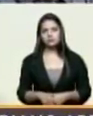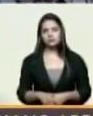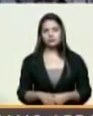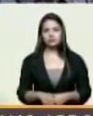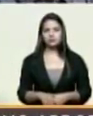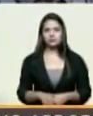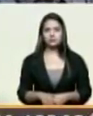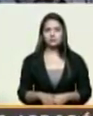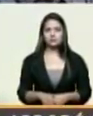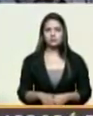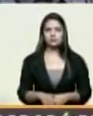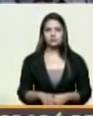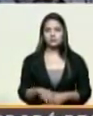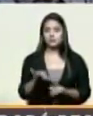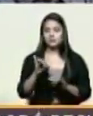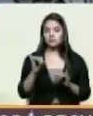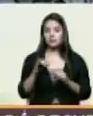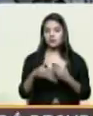Y